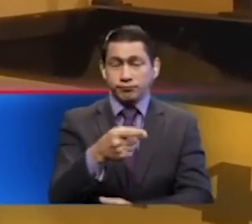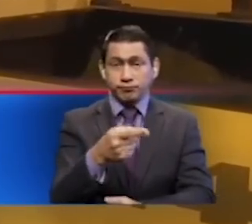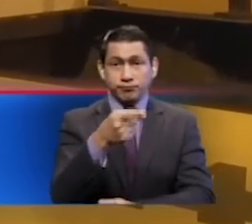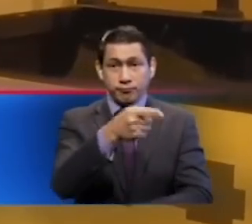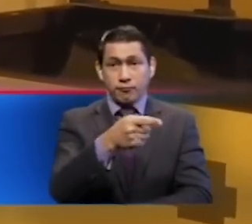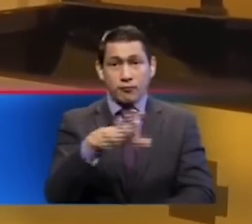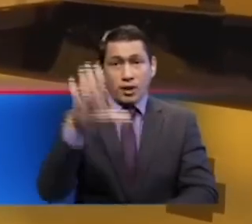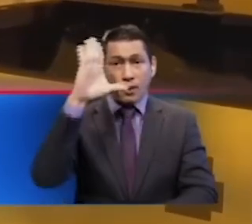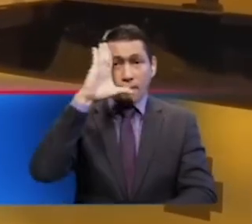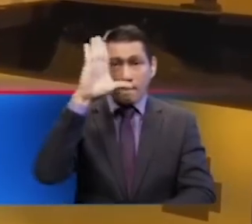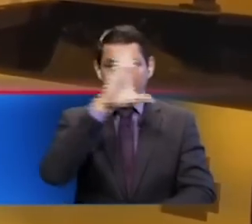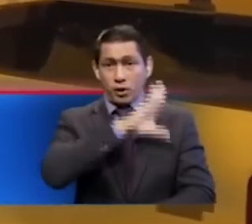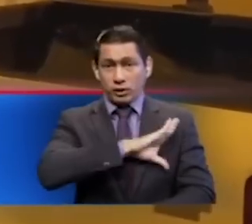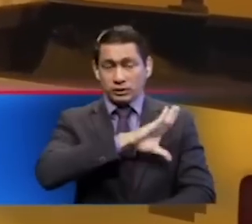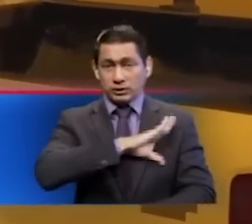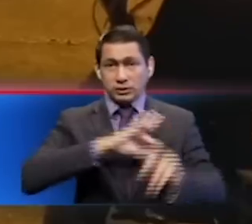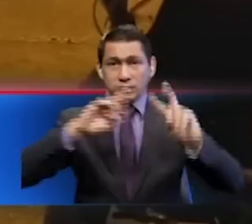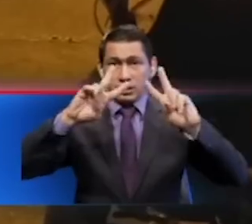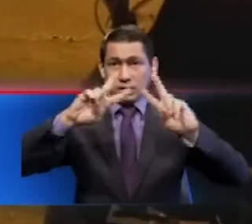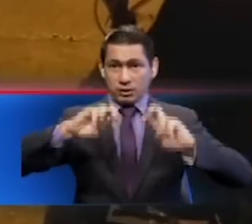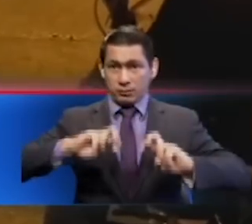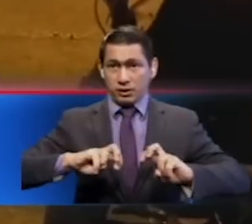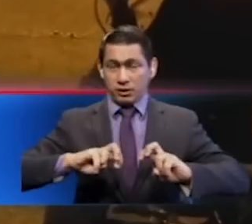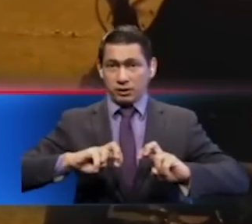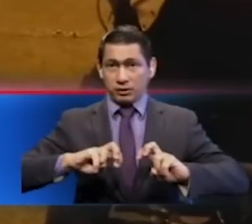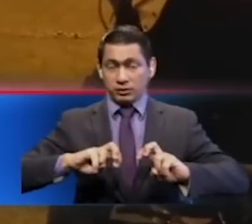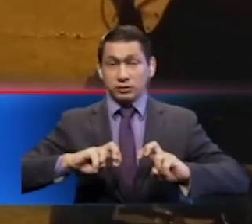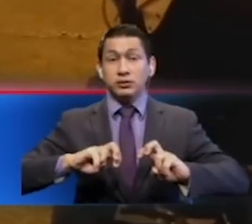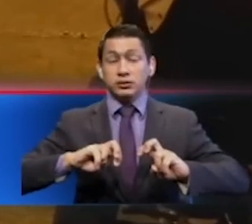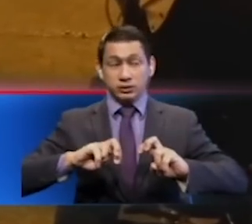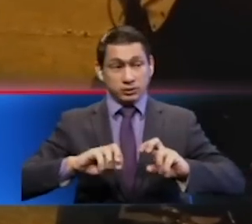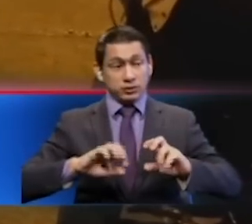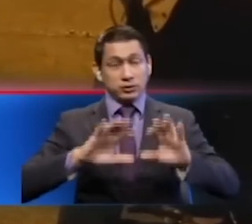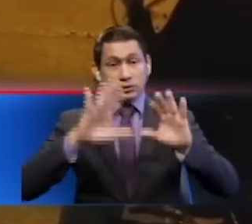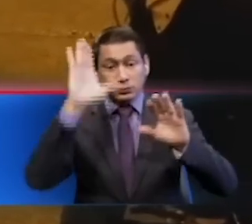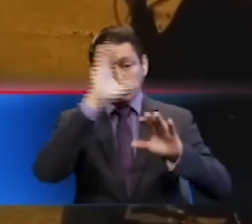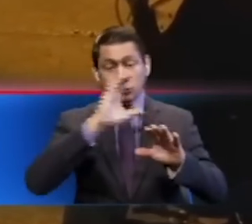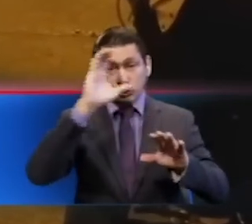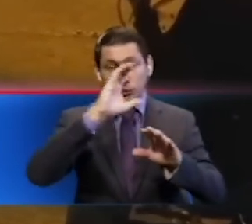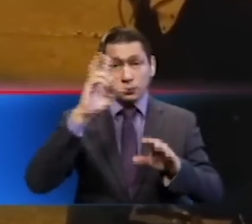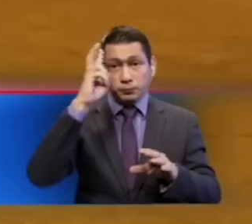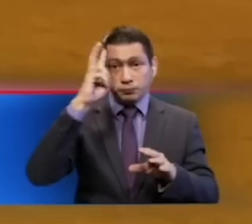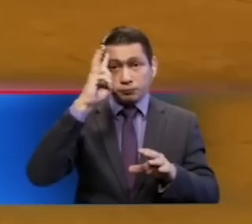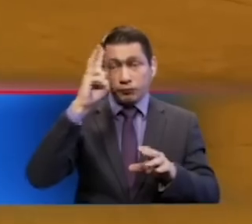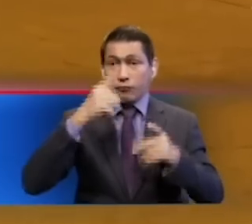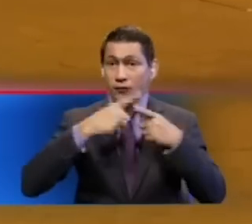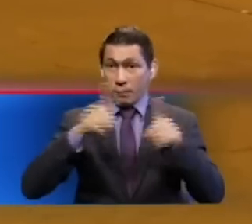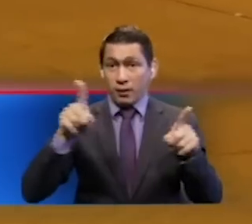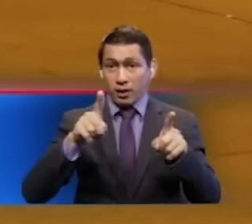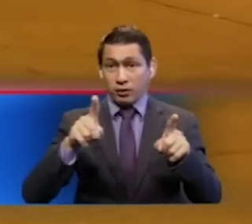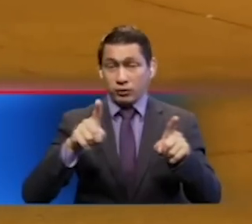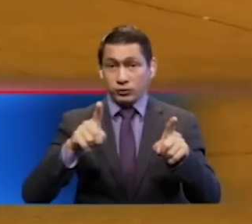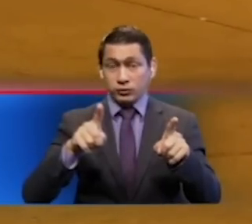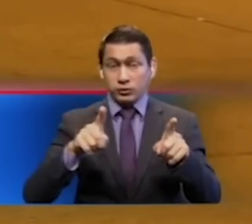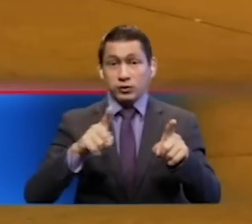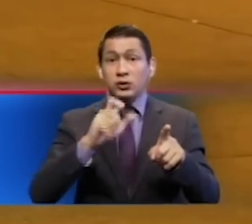gendarmes además emprendieron operativos para dar con la ubicación de los presuntos atacantes. Sin embargo, no se logró aprender a nadie.